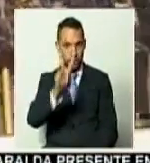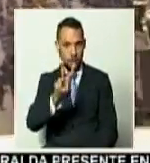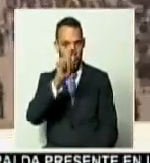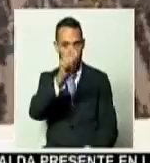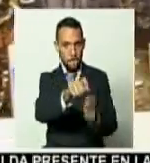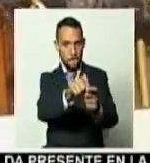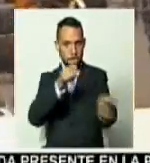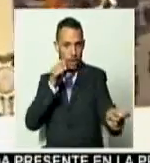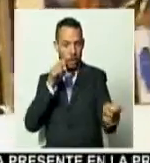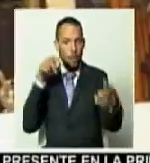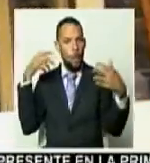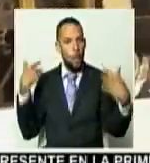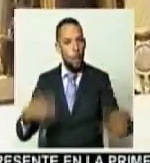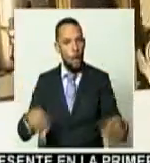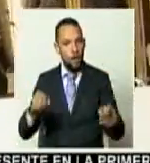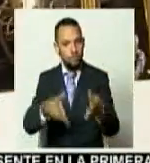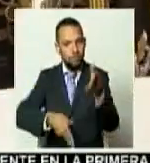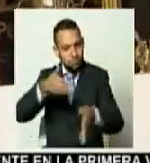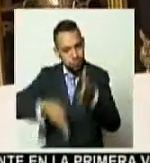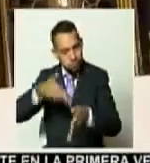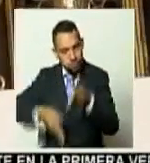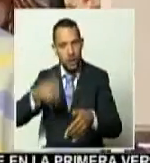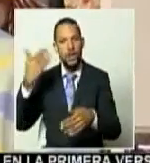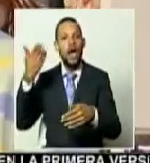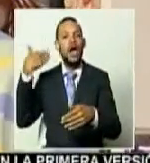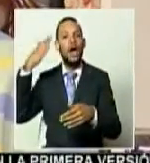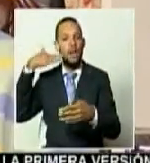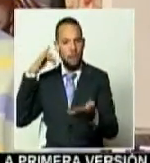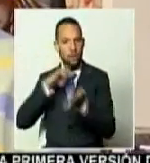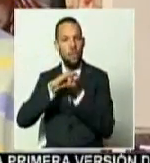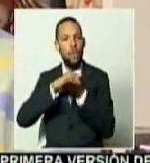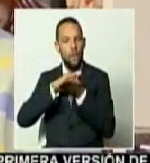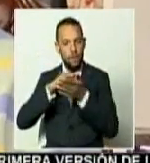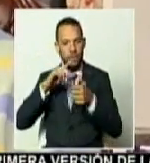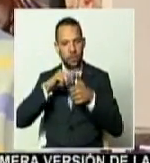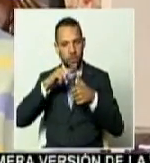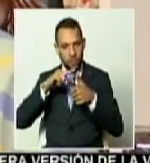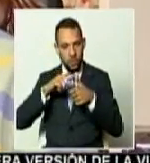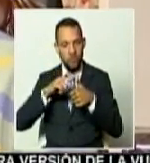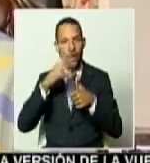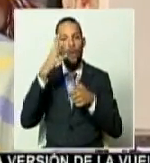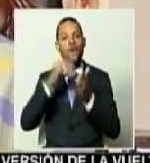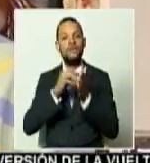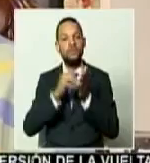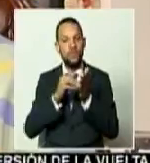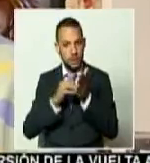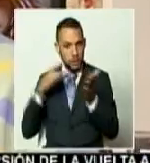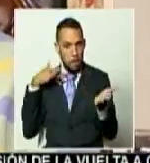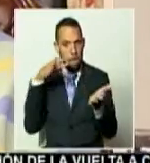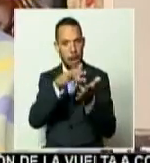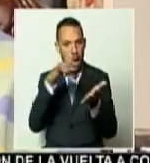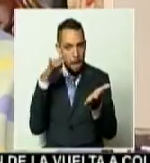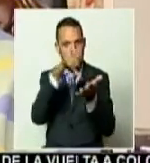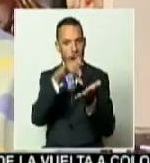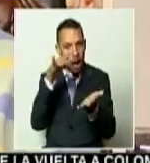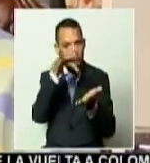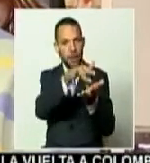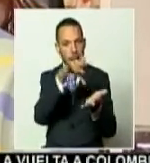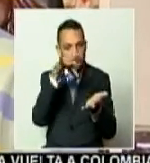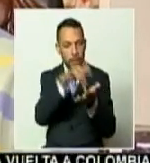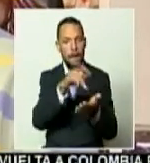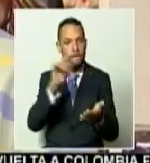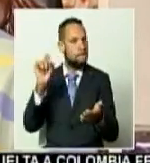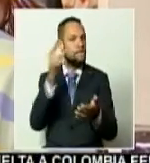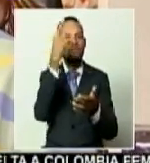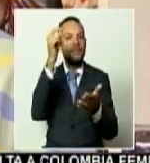no es el único conseguido en la Gran Manzana. Yo he corrido la maratón de Nueva York cuatro veces. La primera